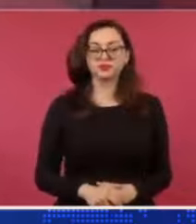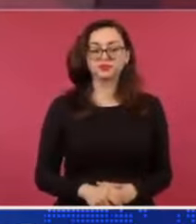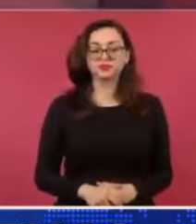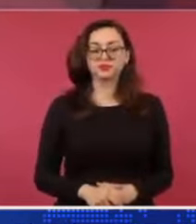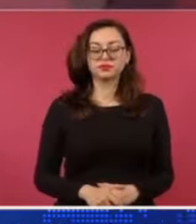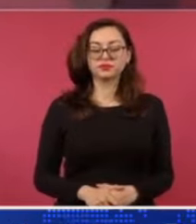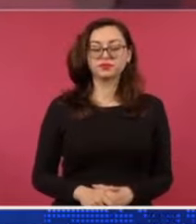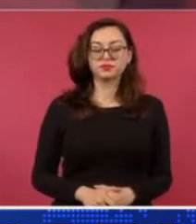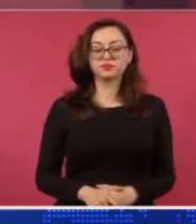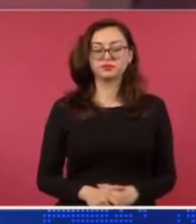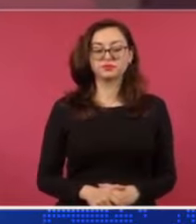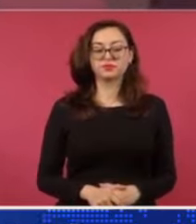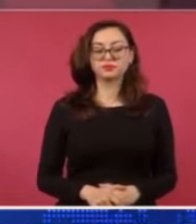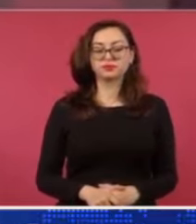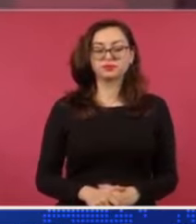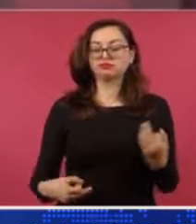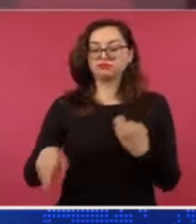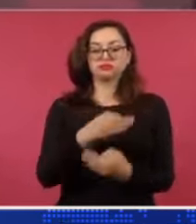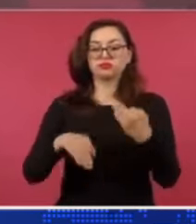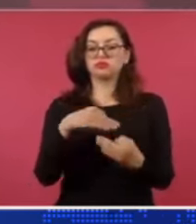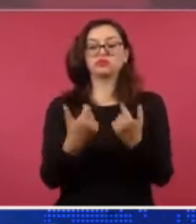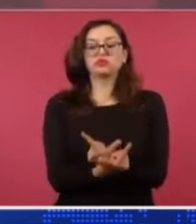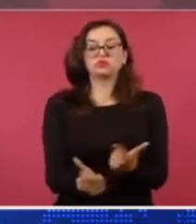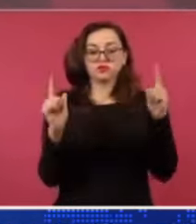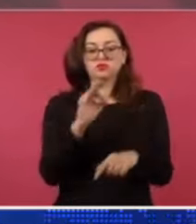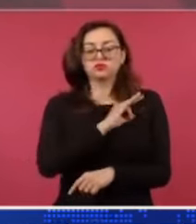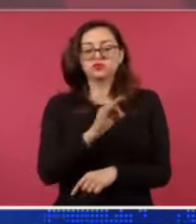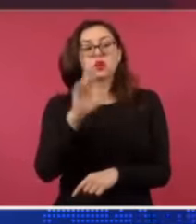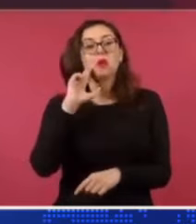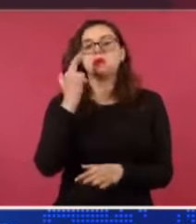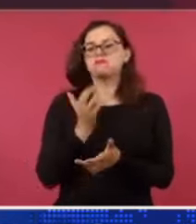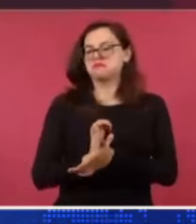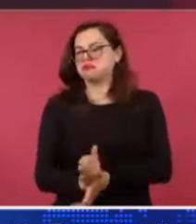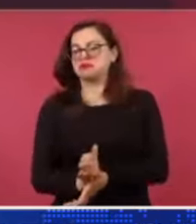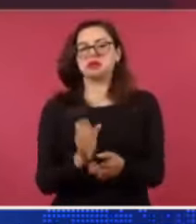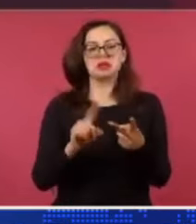Y todos podemos, ¿no?, ser libres. Y no debe de haber clasismo ni racismo